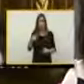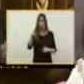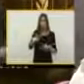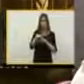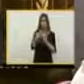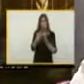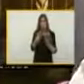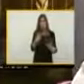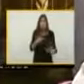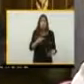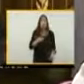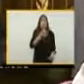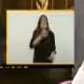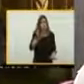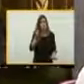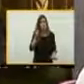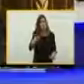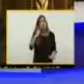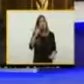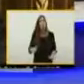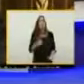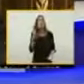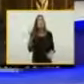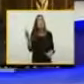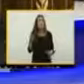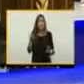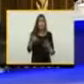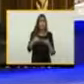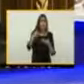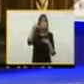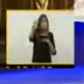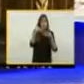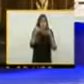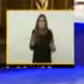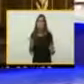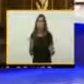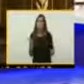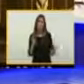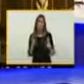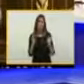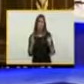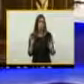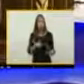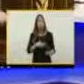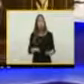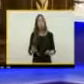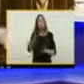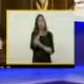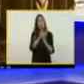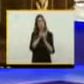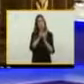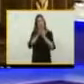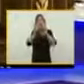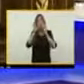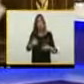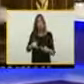Segovia. Uxía Rodríguez, ¿qué va a pasar a partir de ahora? ¿Qué va a pasar a partir de ahora? Pues vamos a estar aquí, ya ves. O sea, a